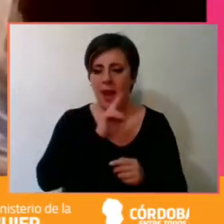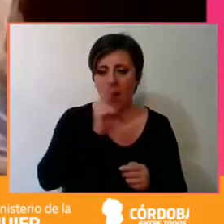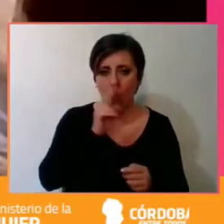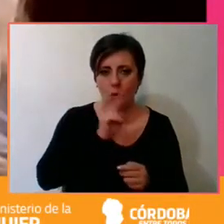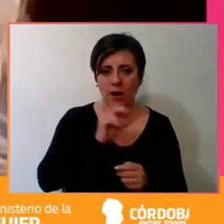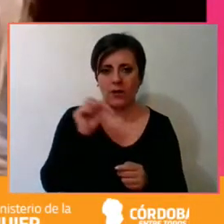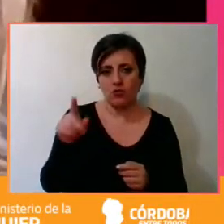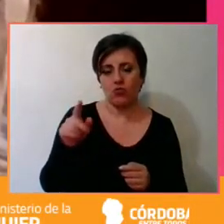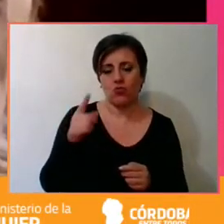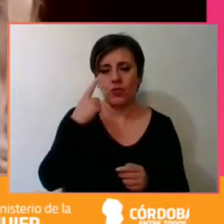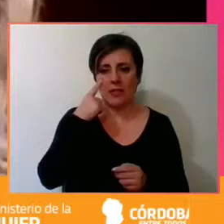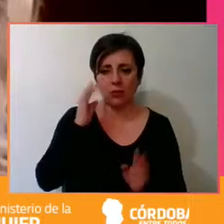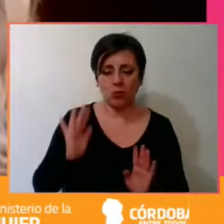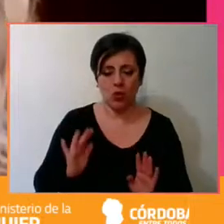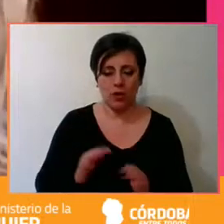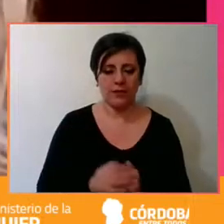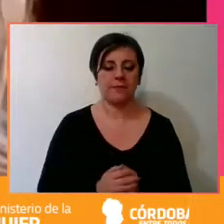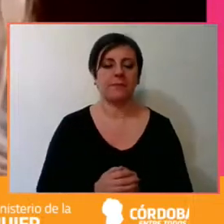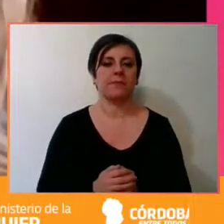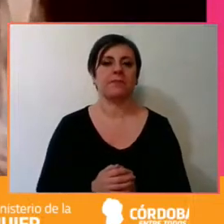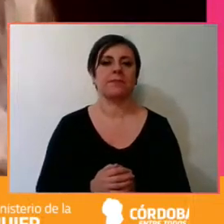sus organizaciones.